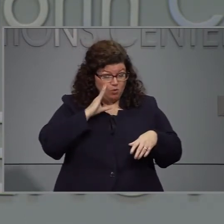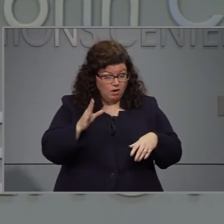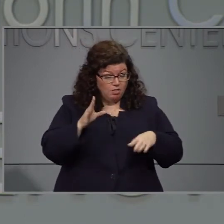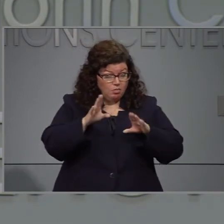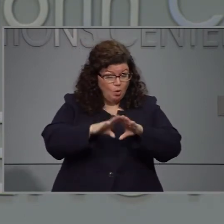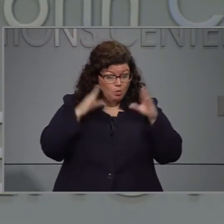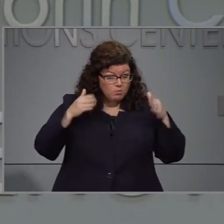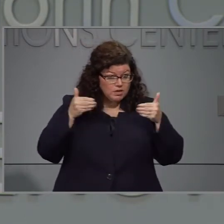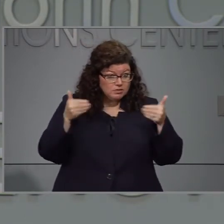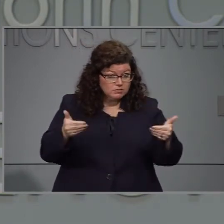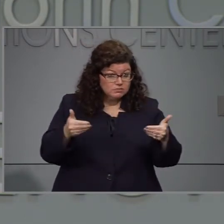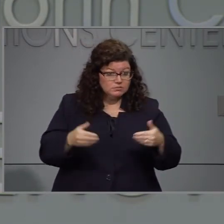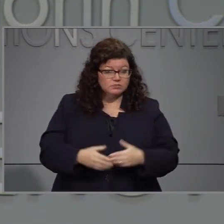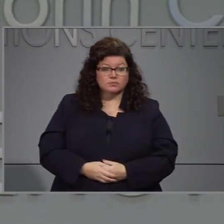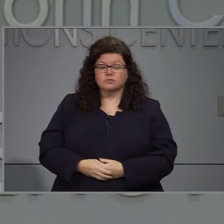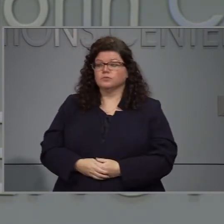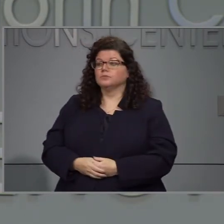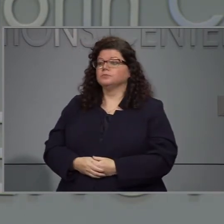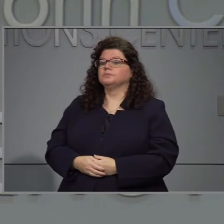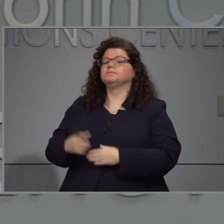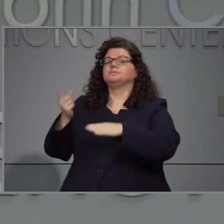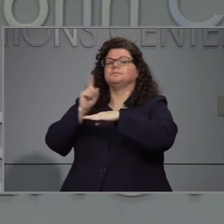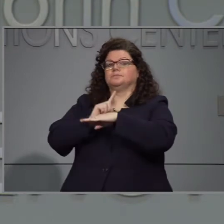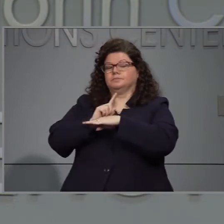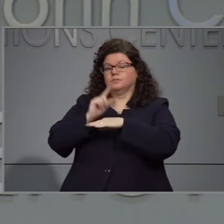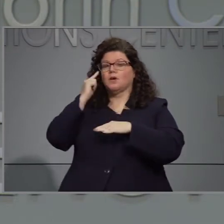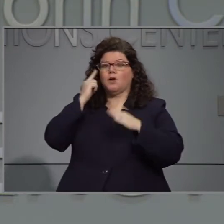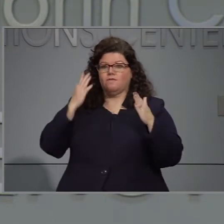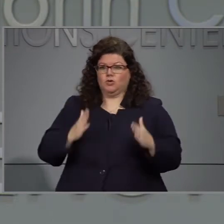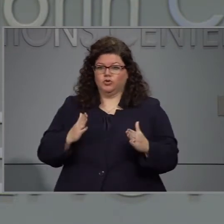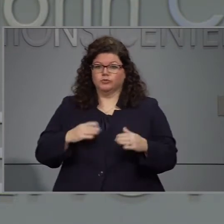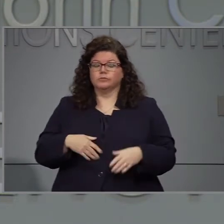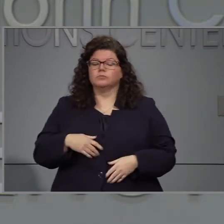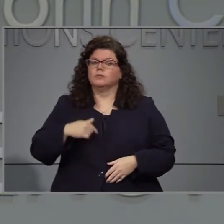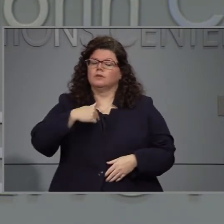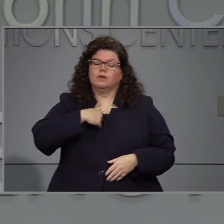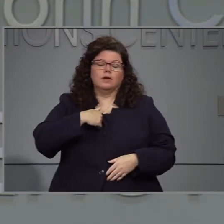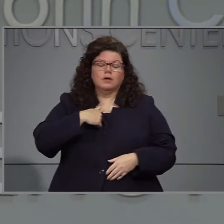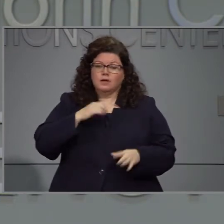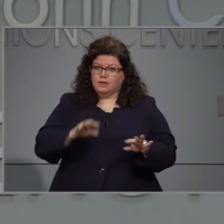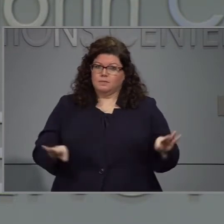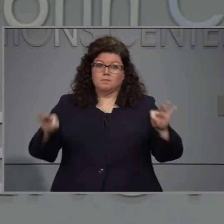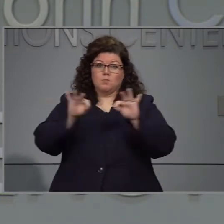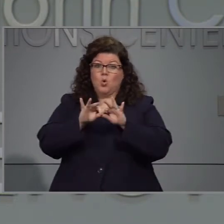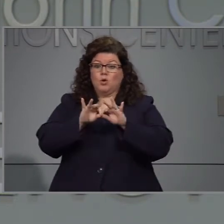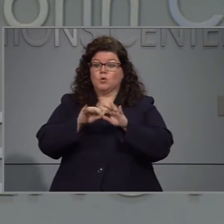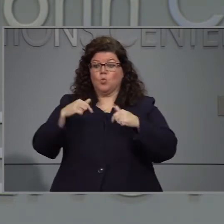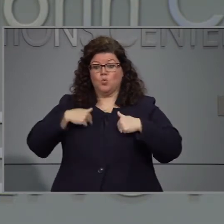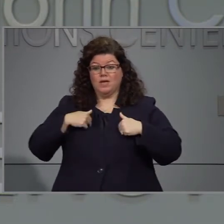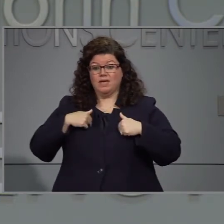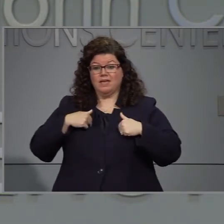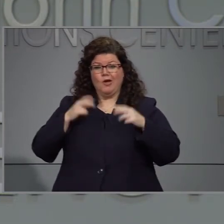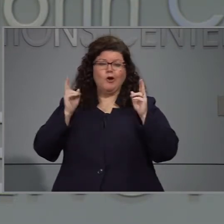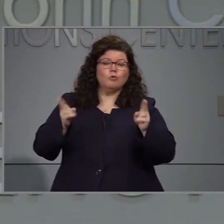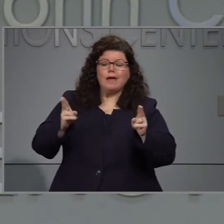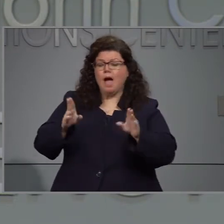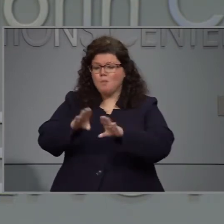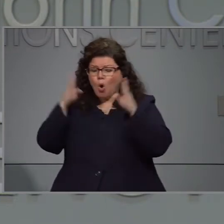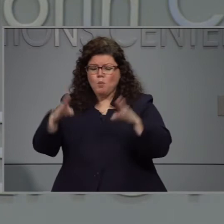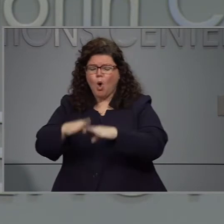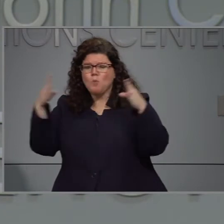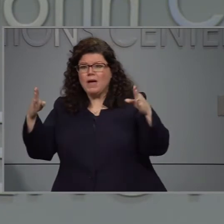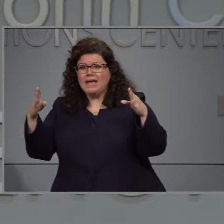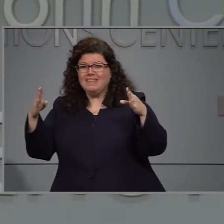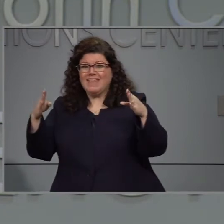¿cuánto va a pasar para volver a reabrir? Respuesta, una de las cosas que no queremos hacer es retroceder. Y una de las mejores maneras